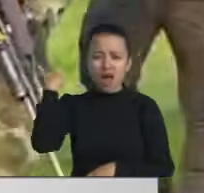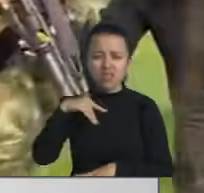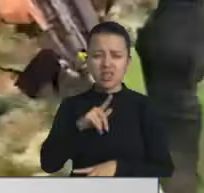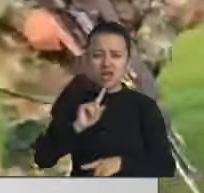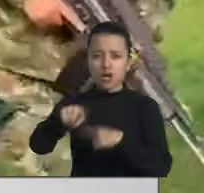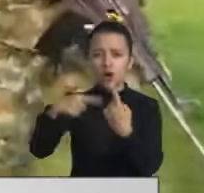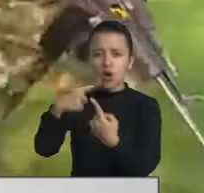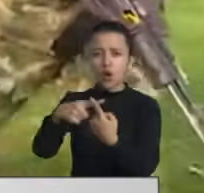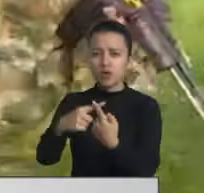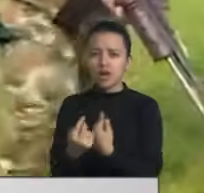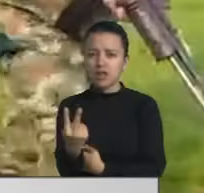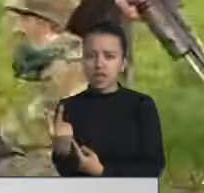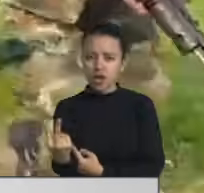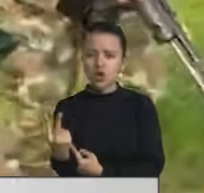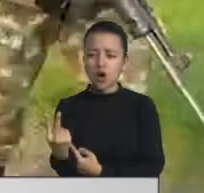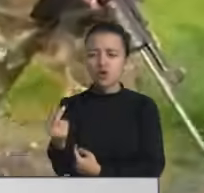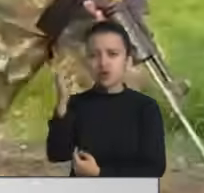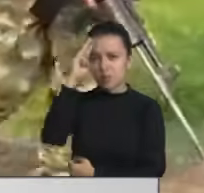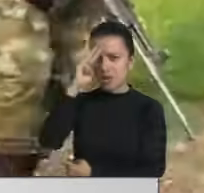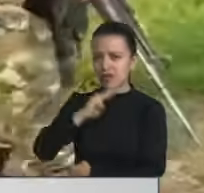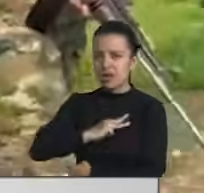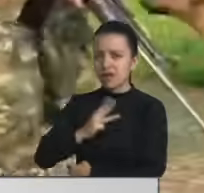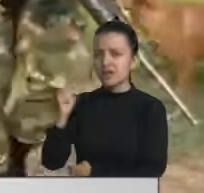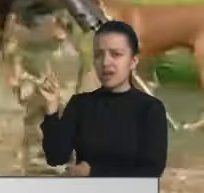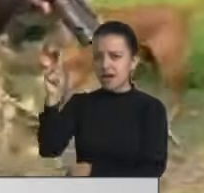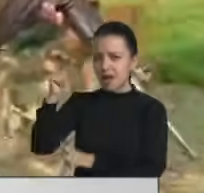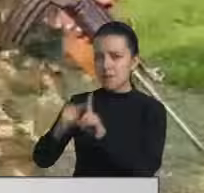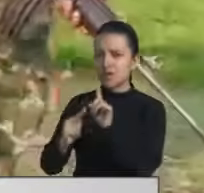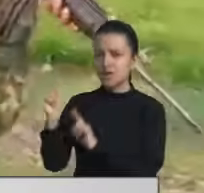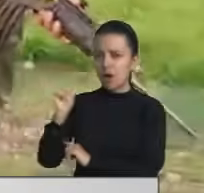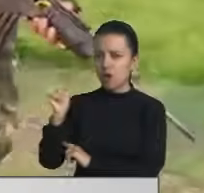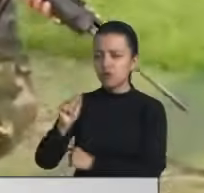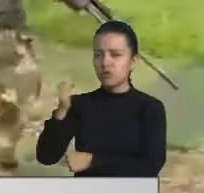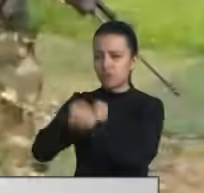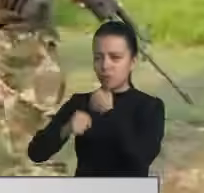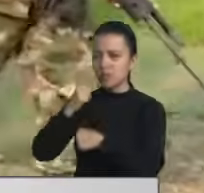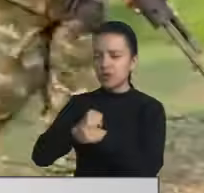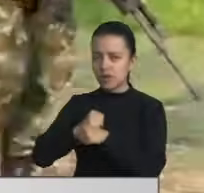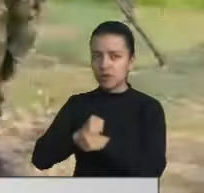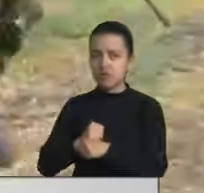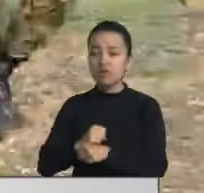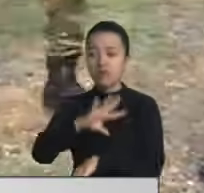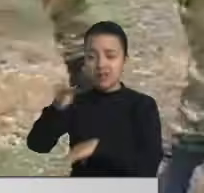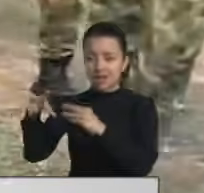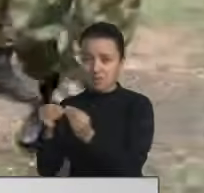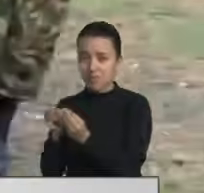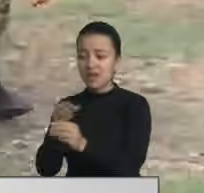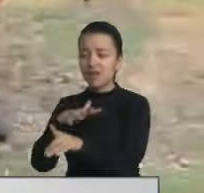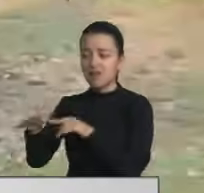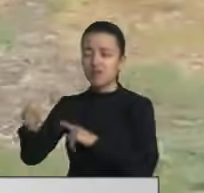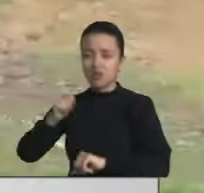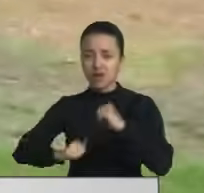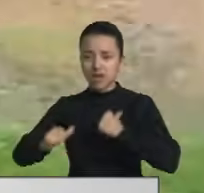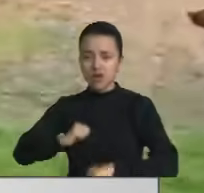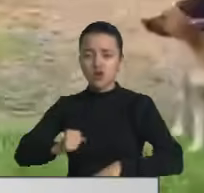homicidio de dos de mis hombres en el mes de agosto del año pasado, asimismo de unos soldados lesionados del batallón del municipio